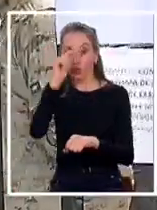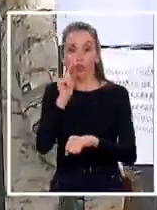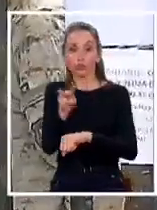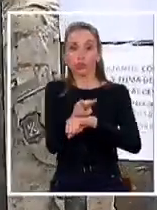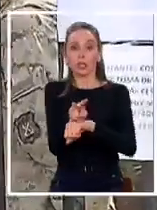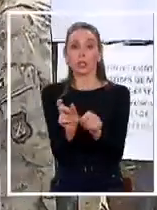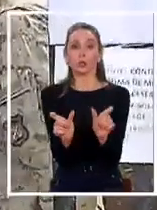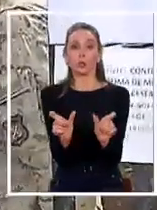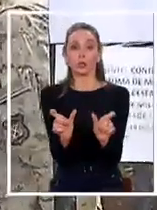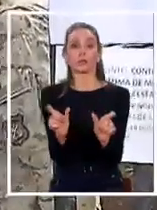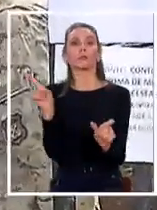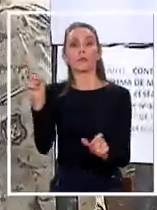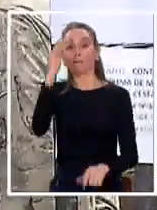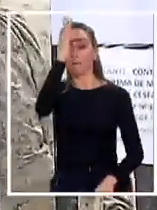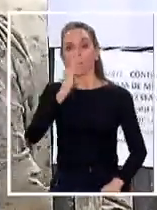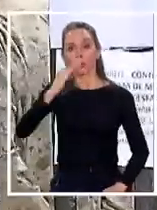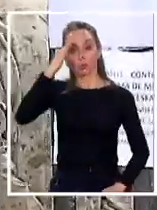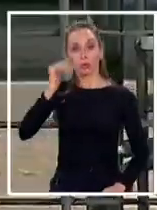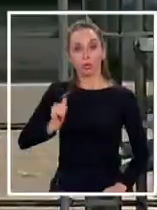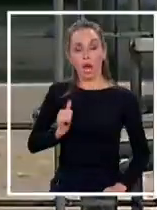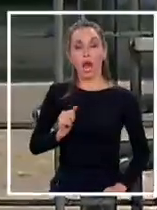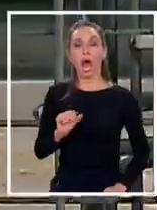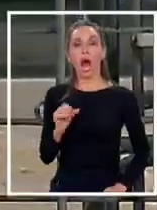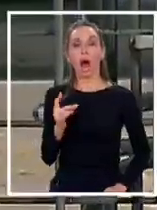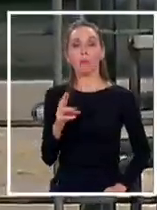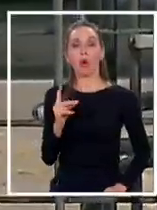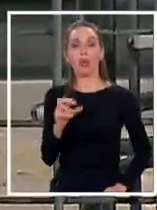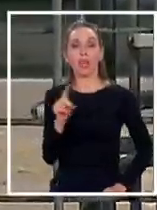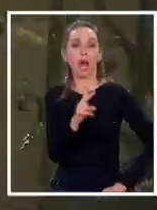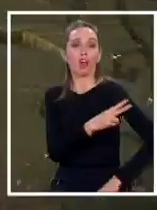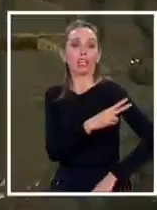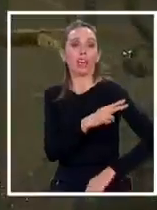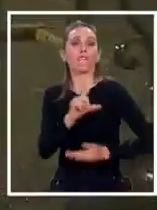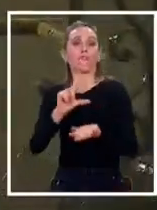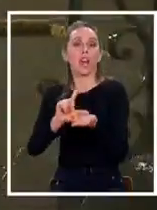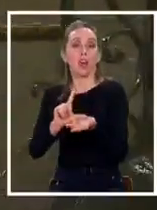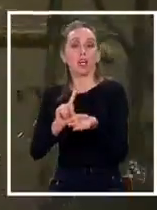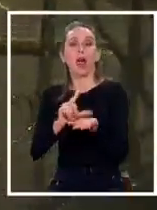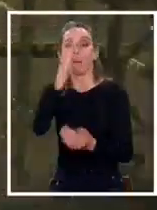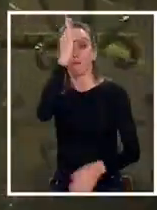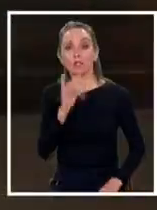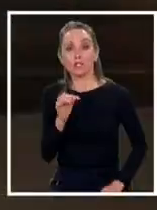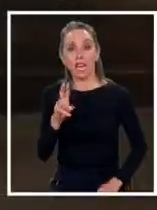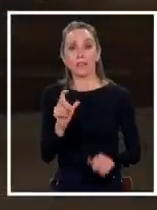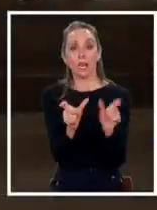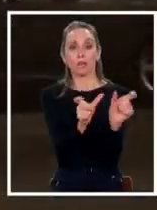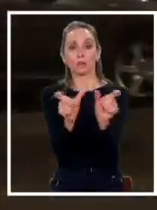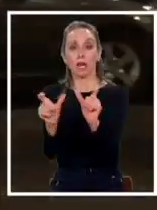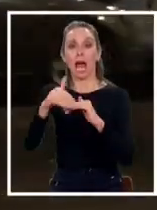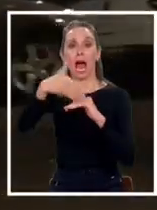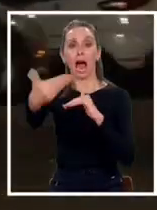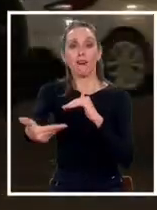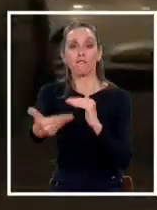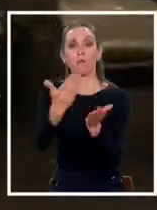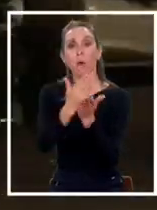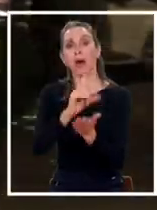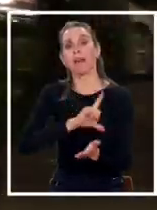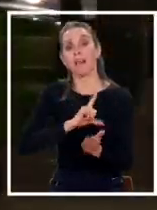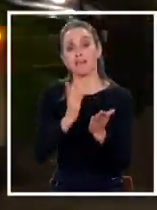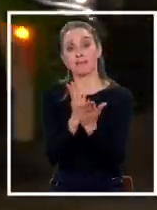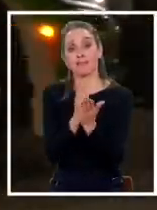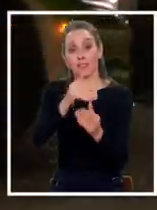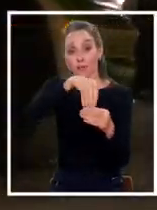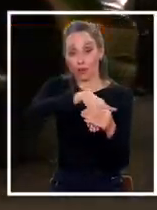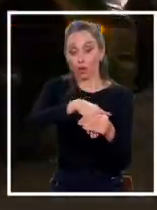nocturnos, miembros de las Fuerzas Armadas, apoderados del jefe de local y funcionarios del CERVEL, el exterior del recinto estará a cargo de